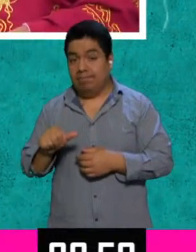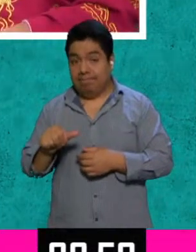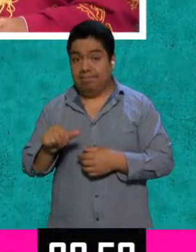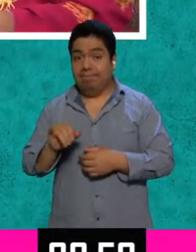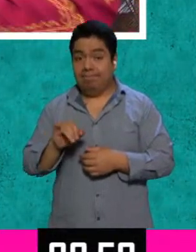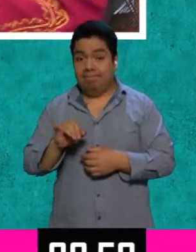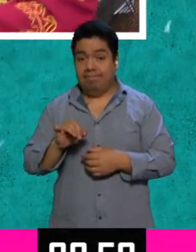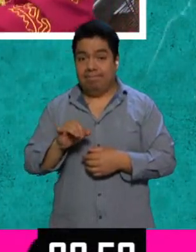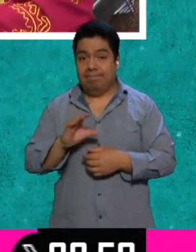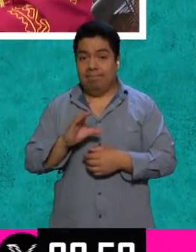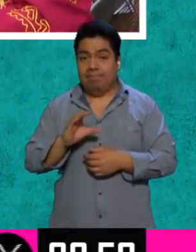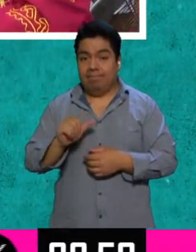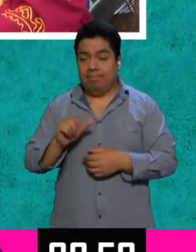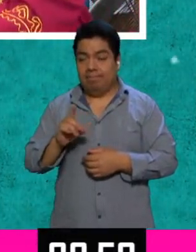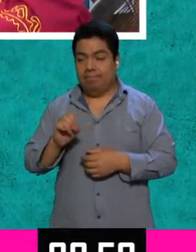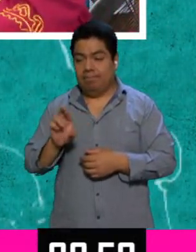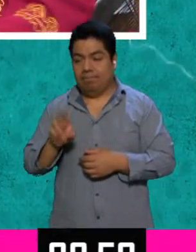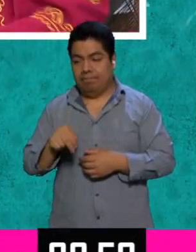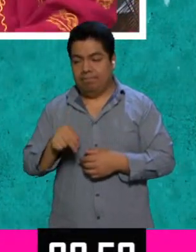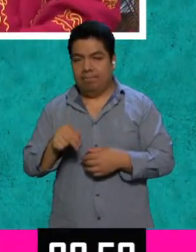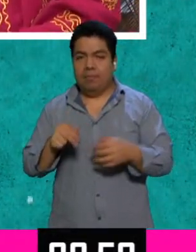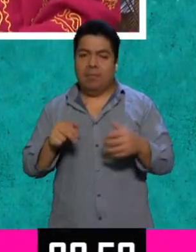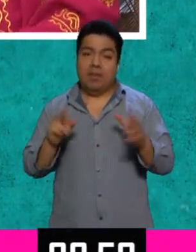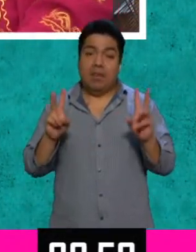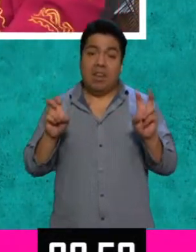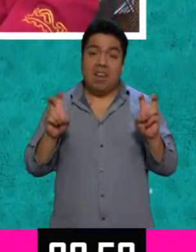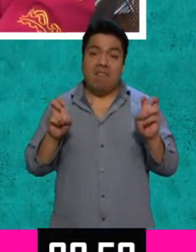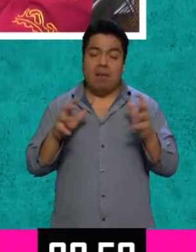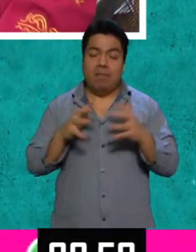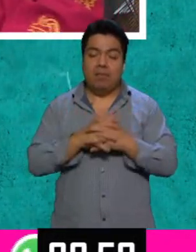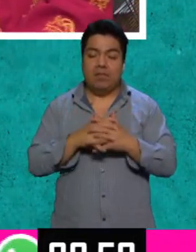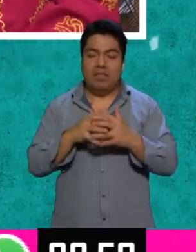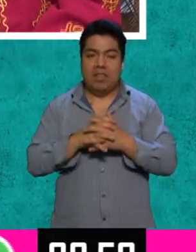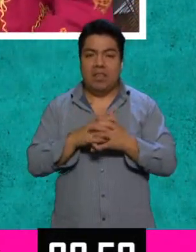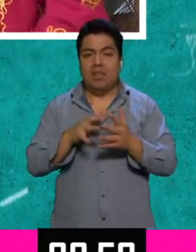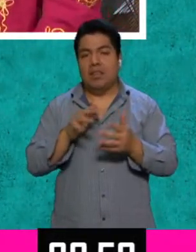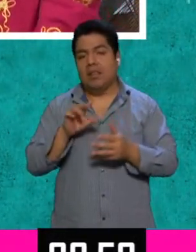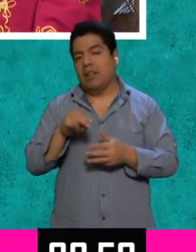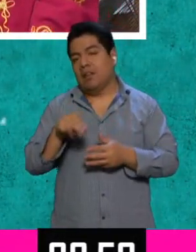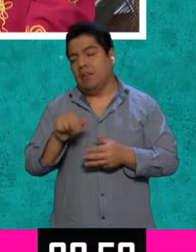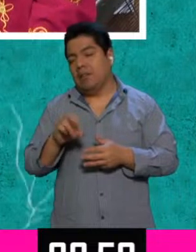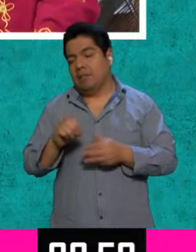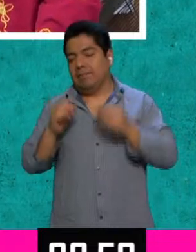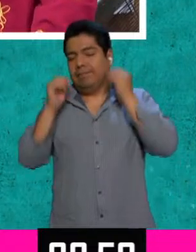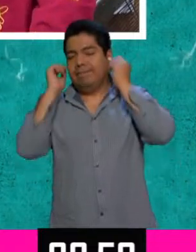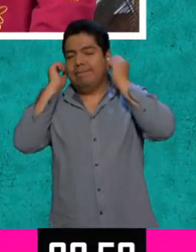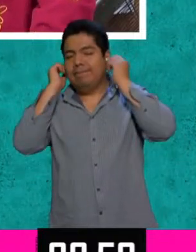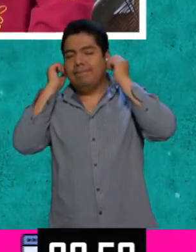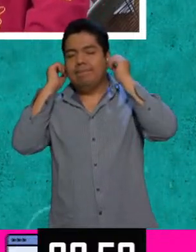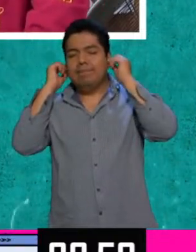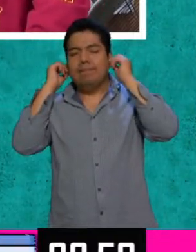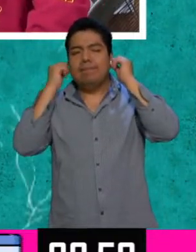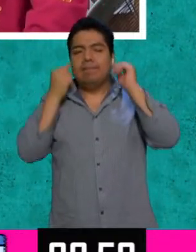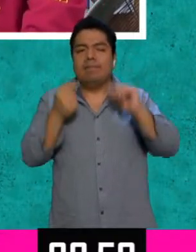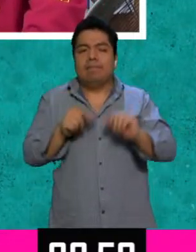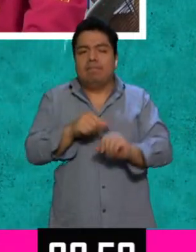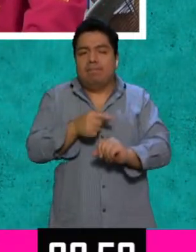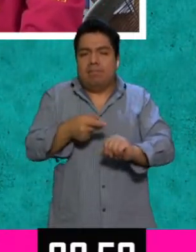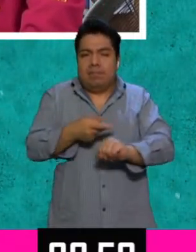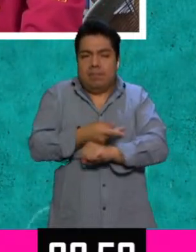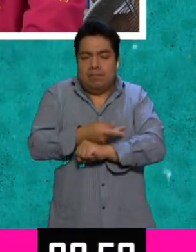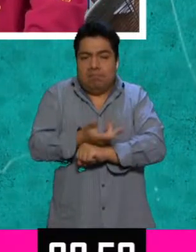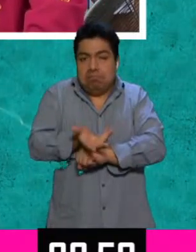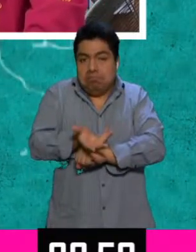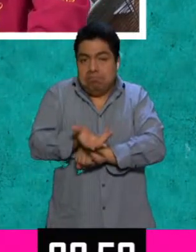el calderonismo y la famosa guerra del narco. Así es, Víctor. ¿Qué puede pasar? Es muy importante también esto, ¿no? Sin